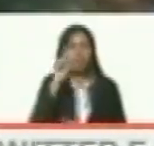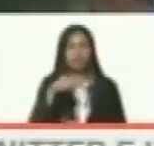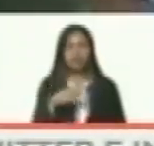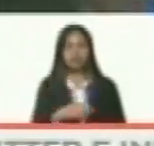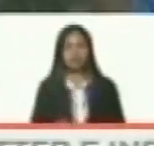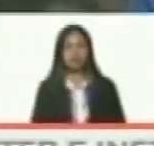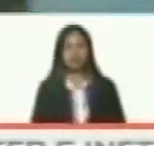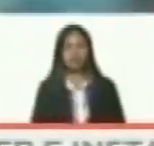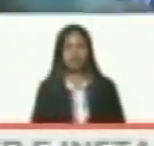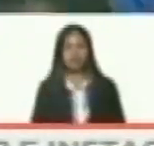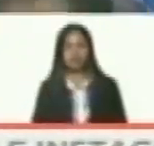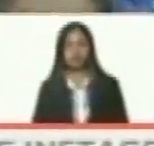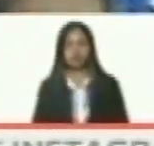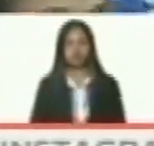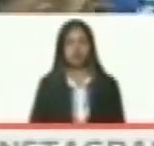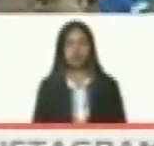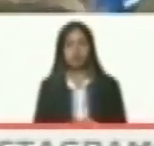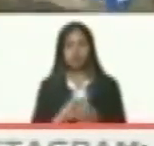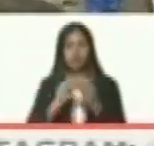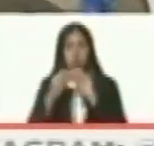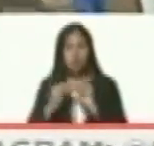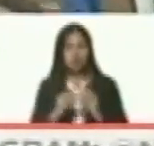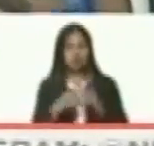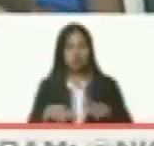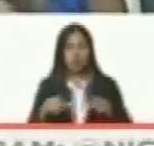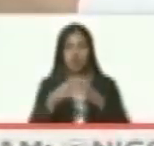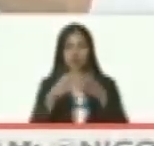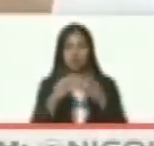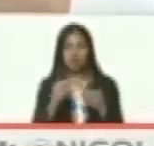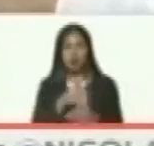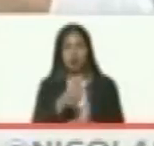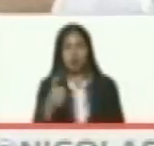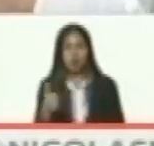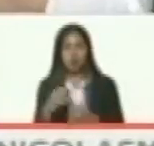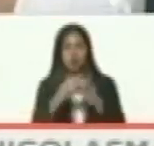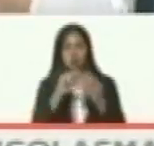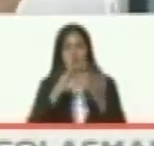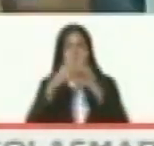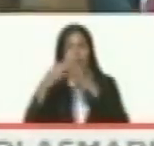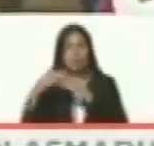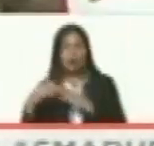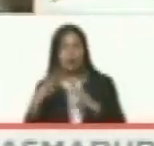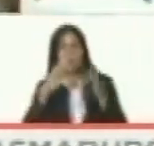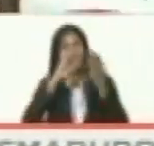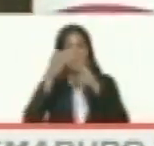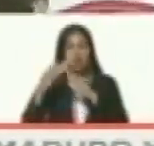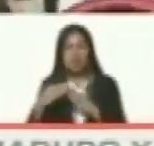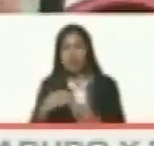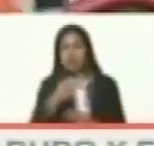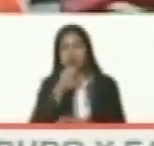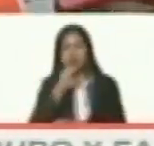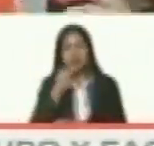la recuperación de todos los espacios, de poner todos los barrios y comunidades bellos,